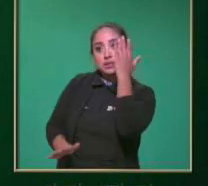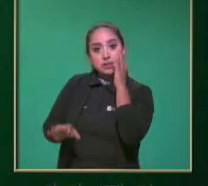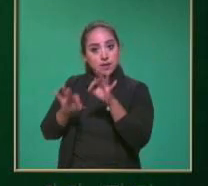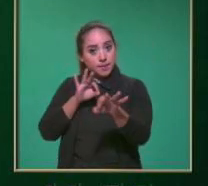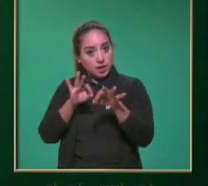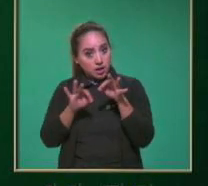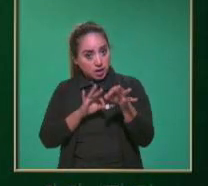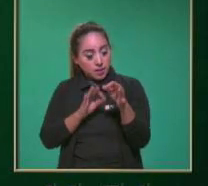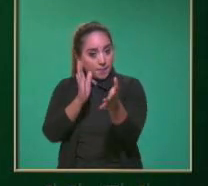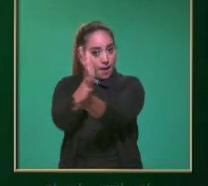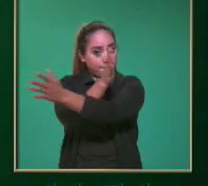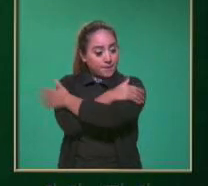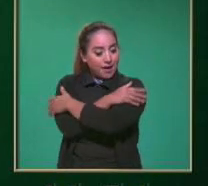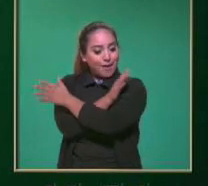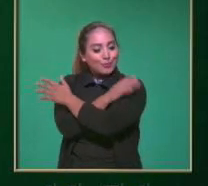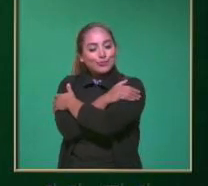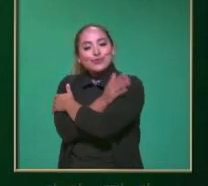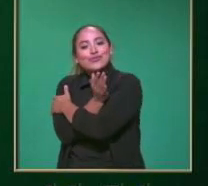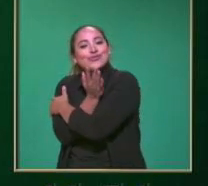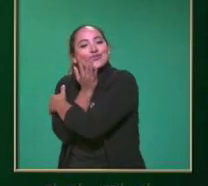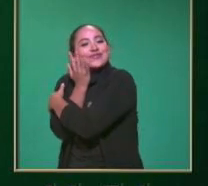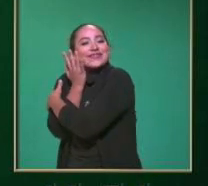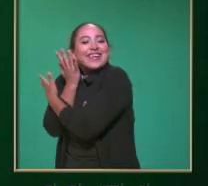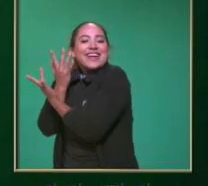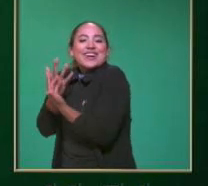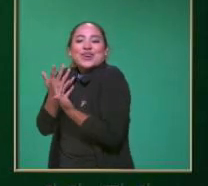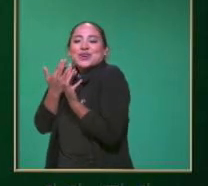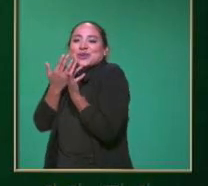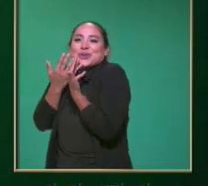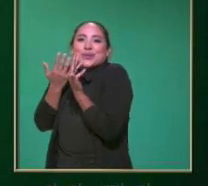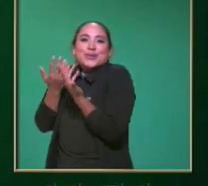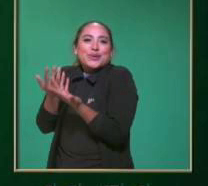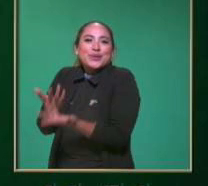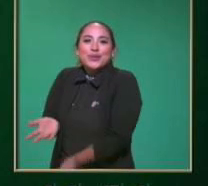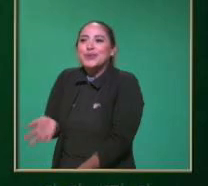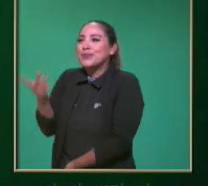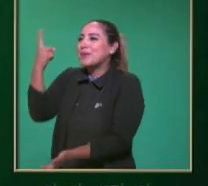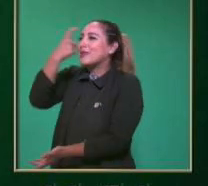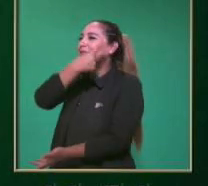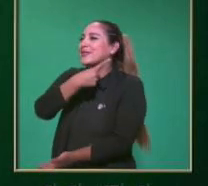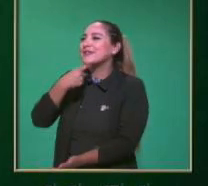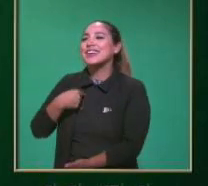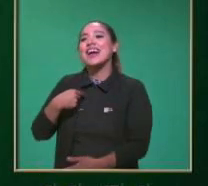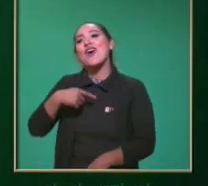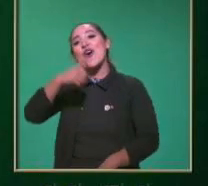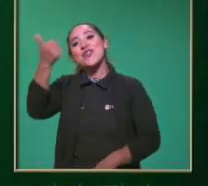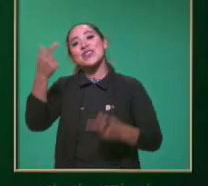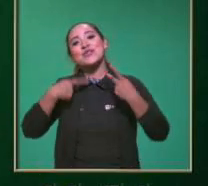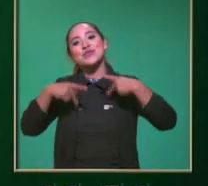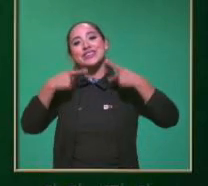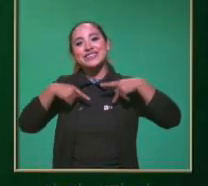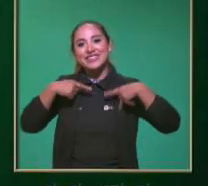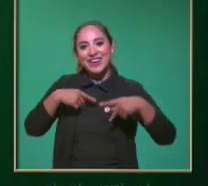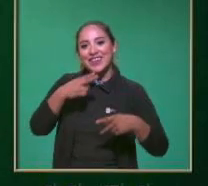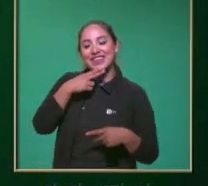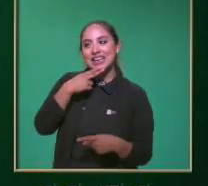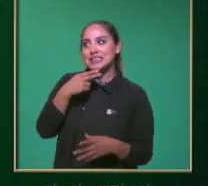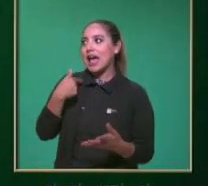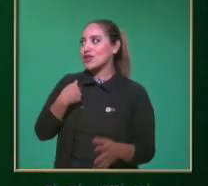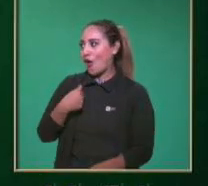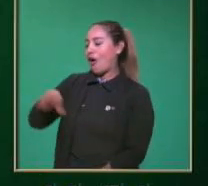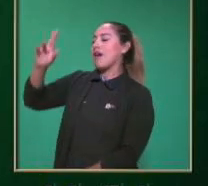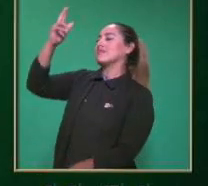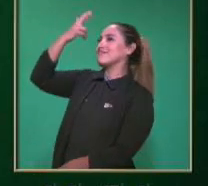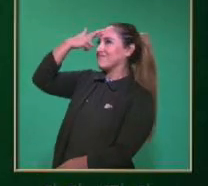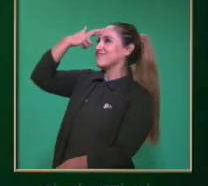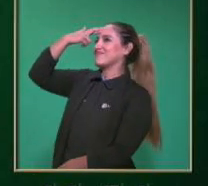un abrazo, huele a un perfume. Que si otra persona lo usa, me recuerda a él. ¿Te ha pasado?